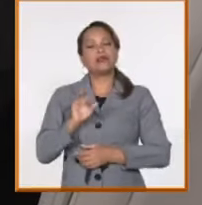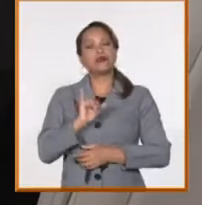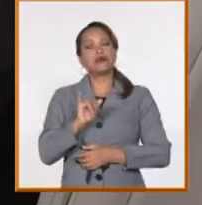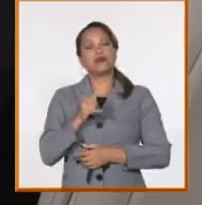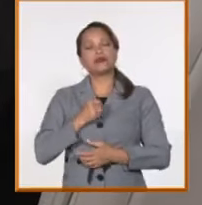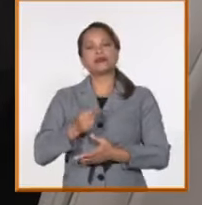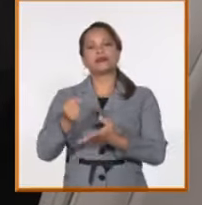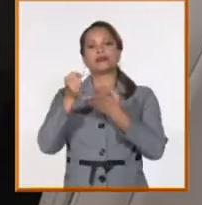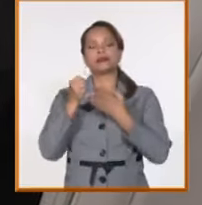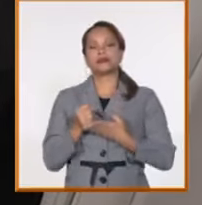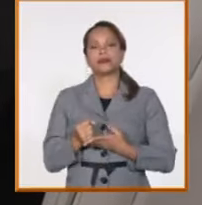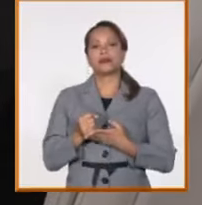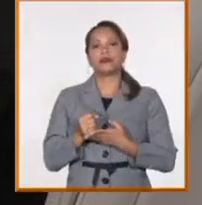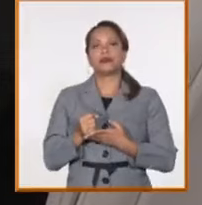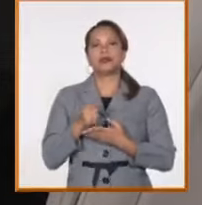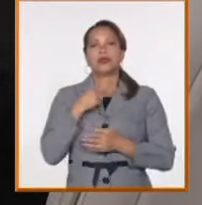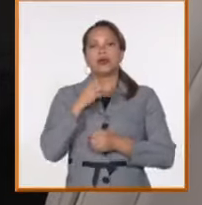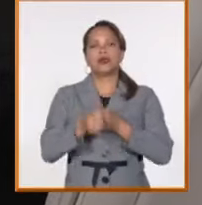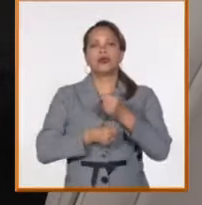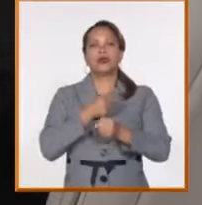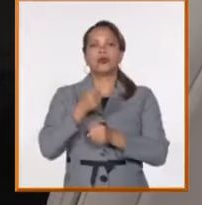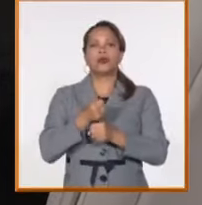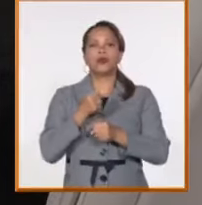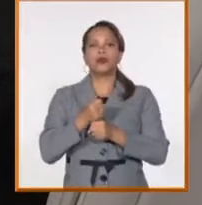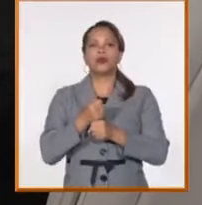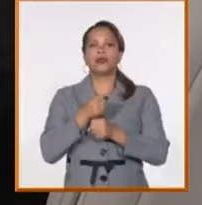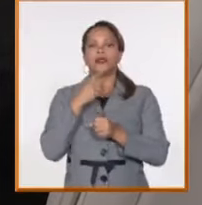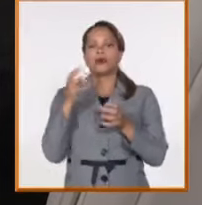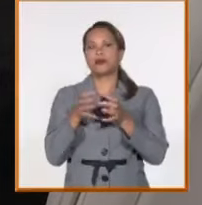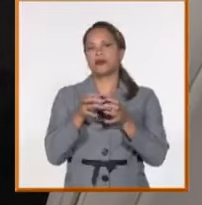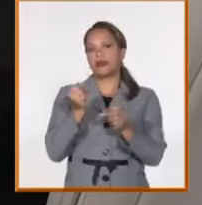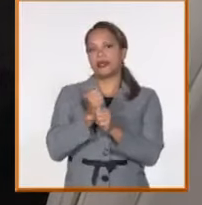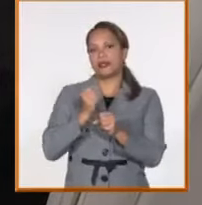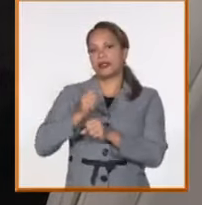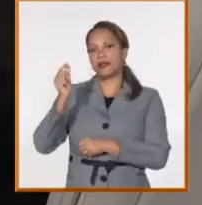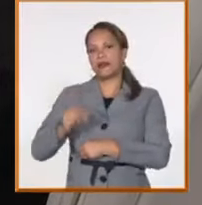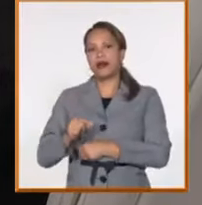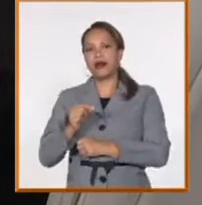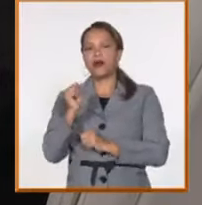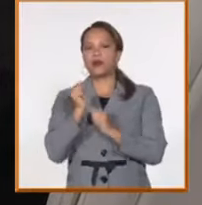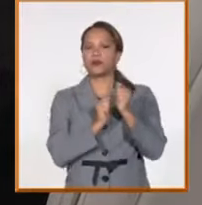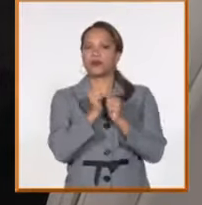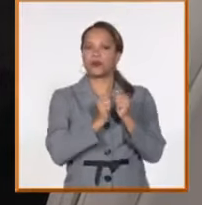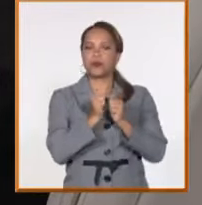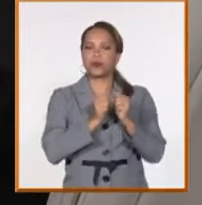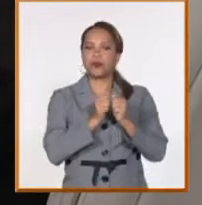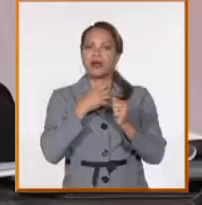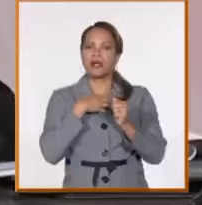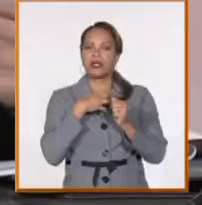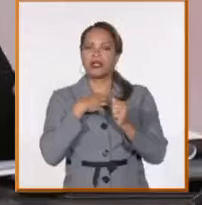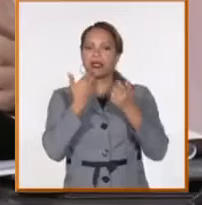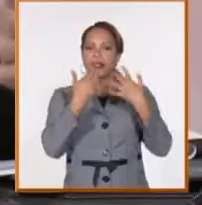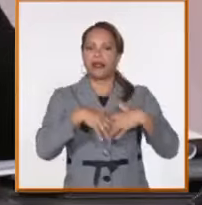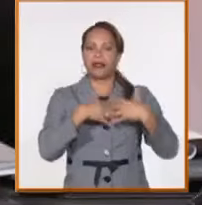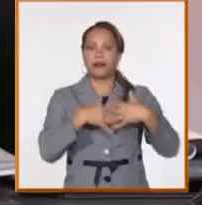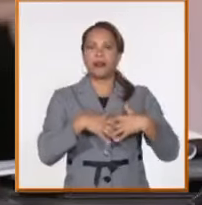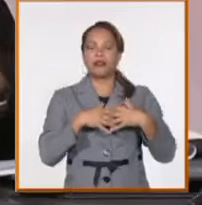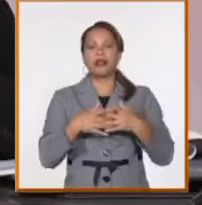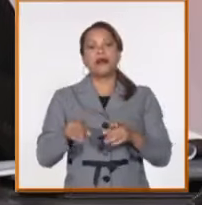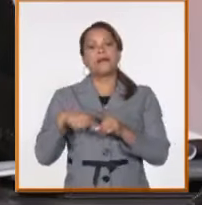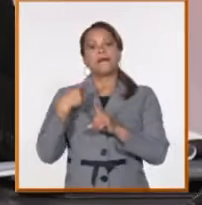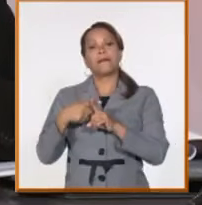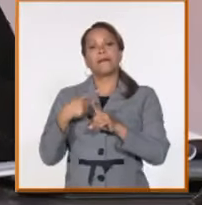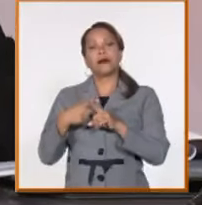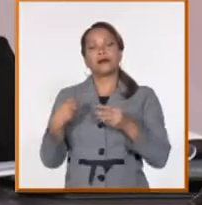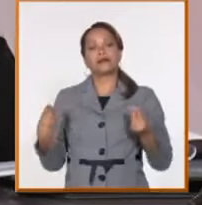supuesto que haya utilización de la fuerza de trabajo utilización de la maquinaria que tiene la la industria y junto a eso como